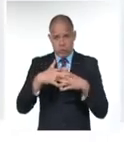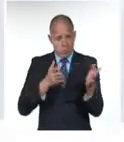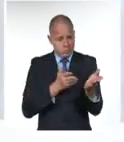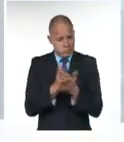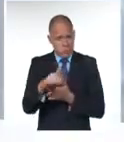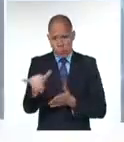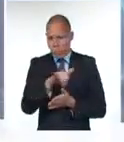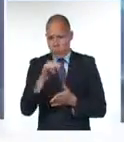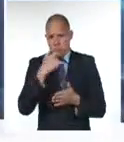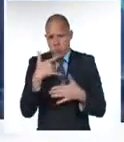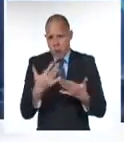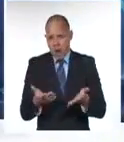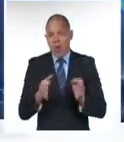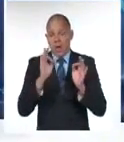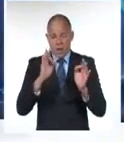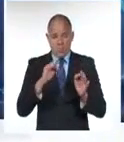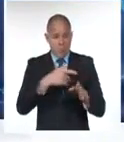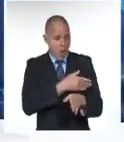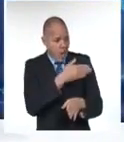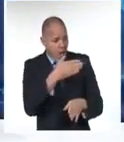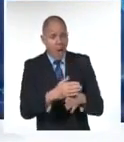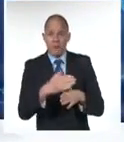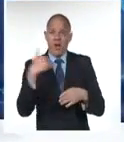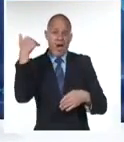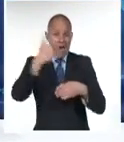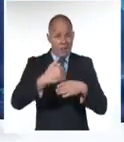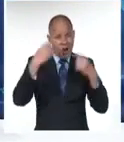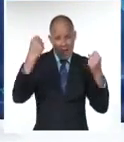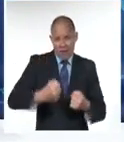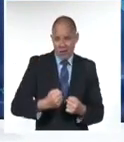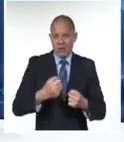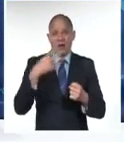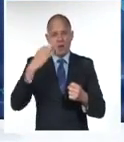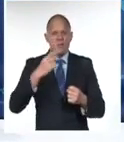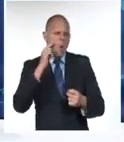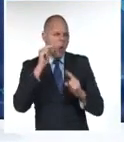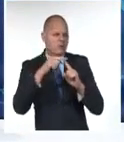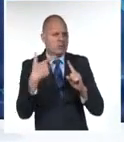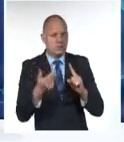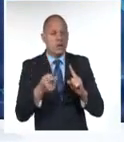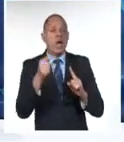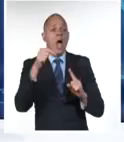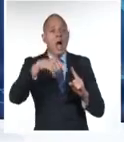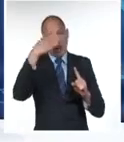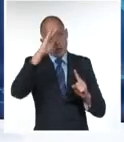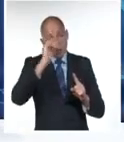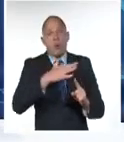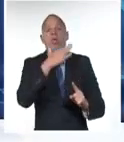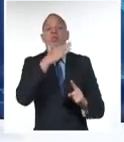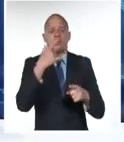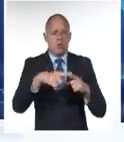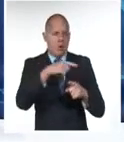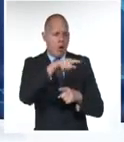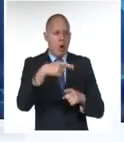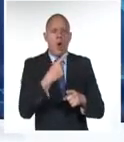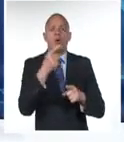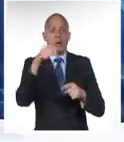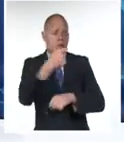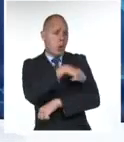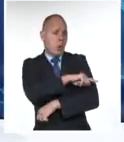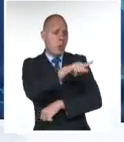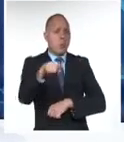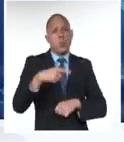reforzado considerablemente en estos años el bloqueo económico dirigido a quebrar nuestra economía, deprimir el nivel de vida de los